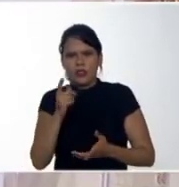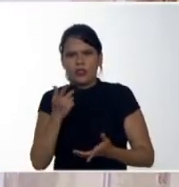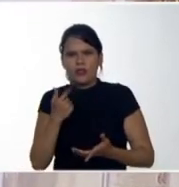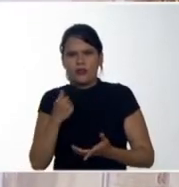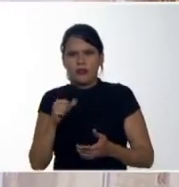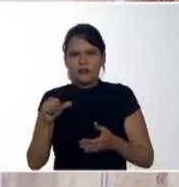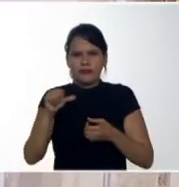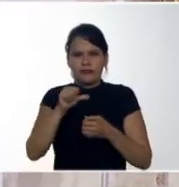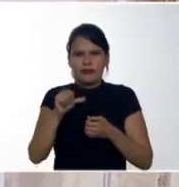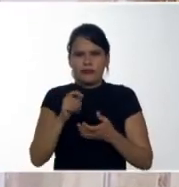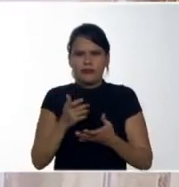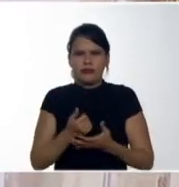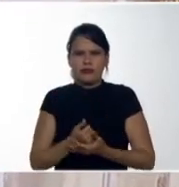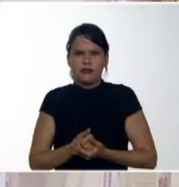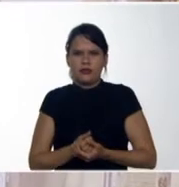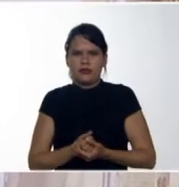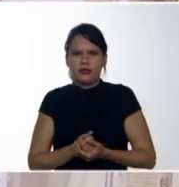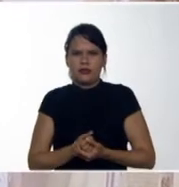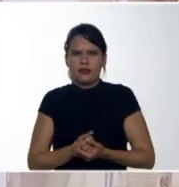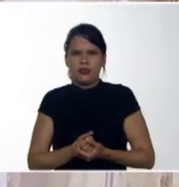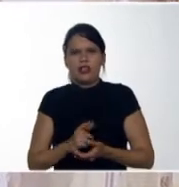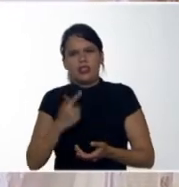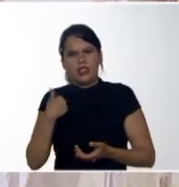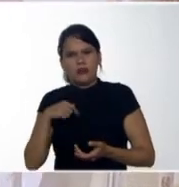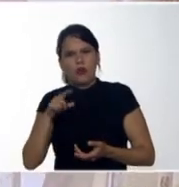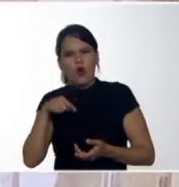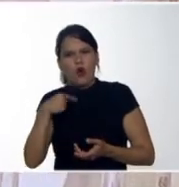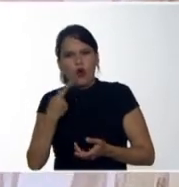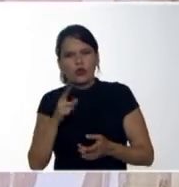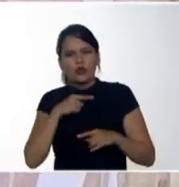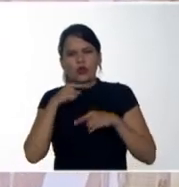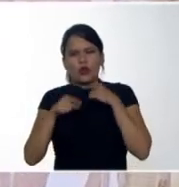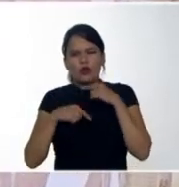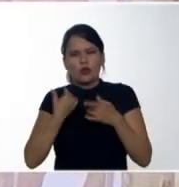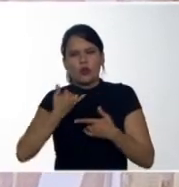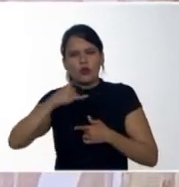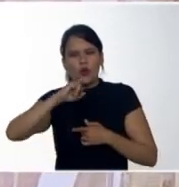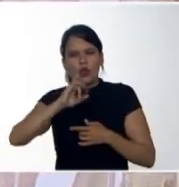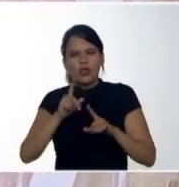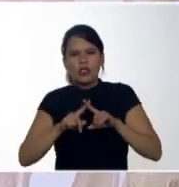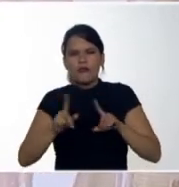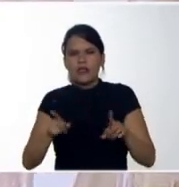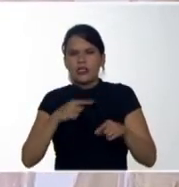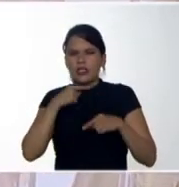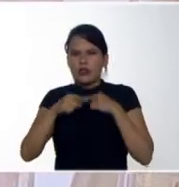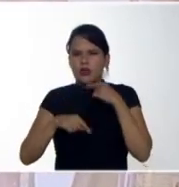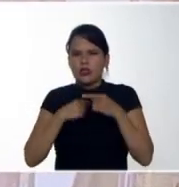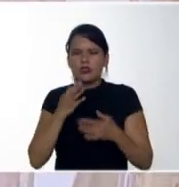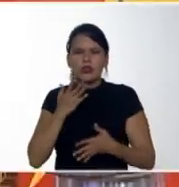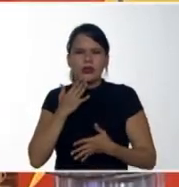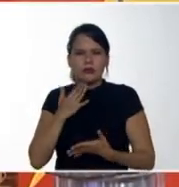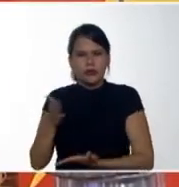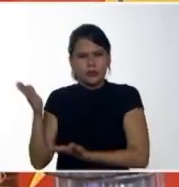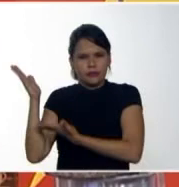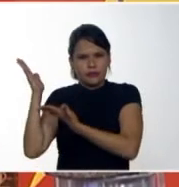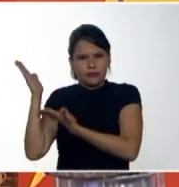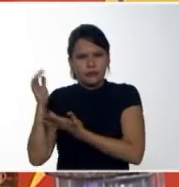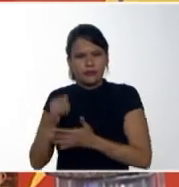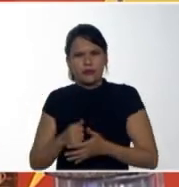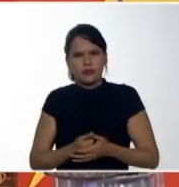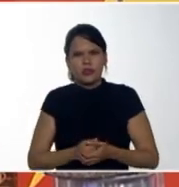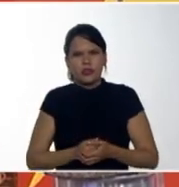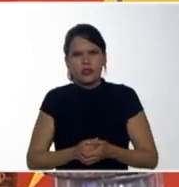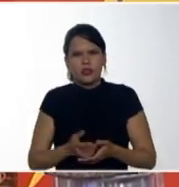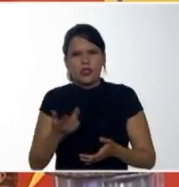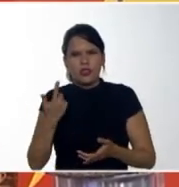darle. Eso tenemos otro color. Cuando vemos una diferencia en la coloración, en este caso particular,